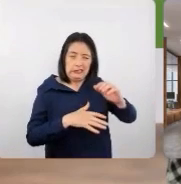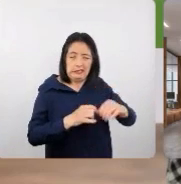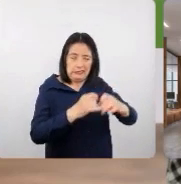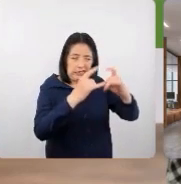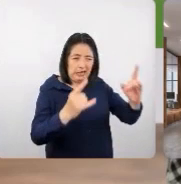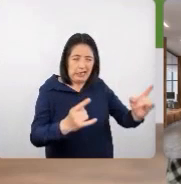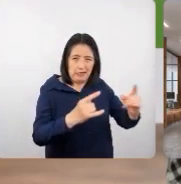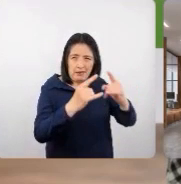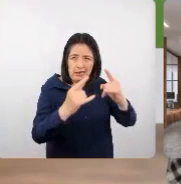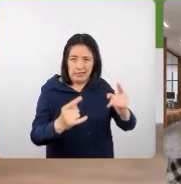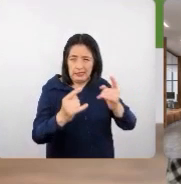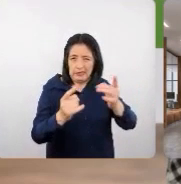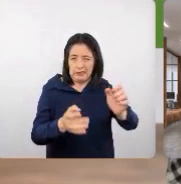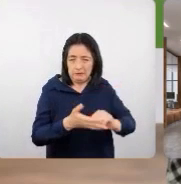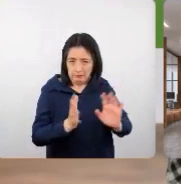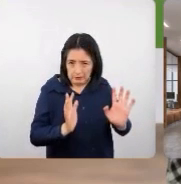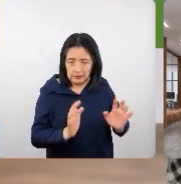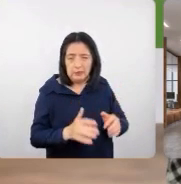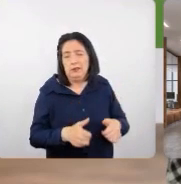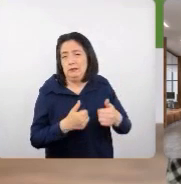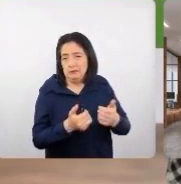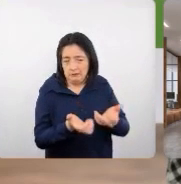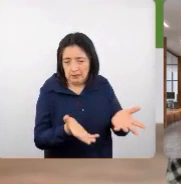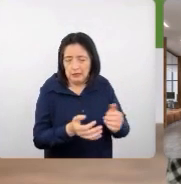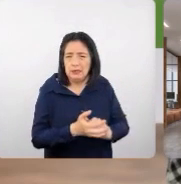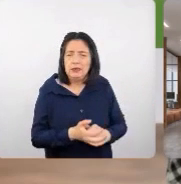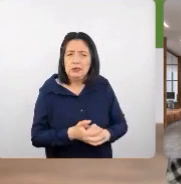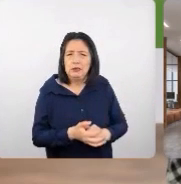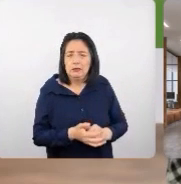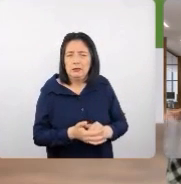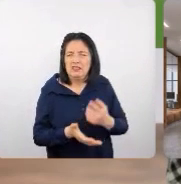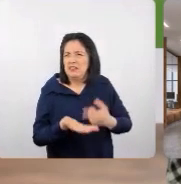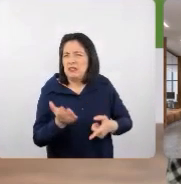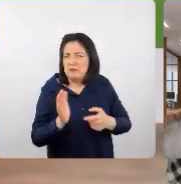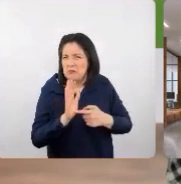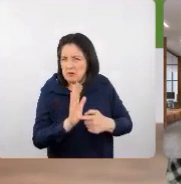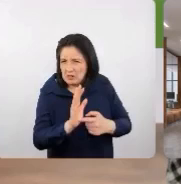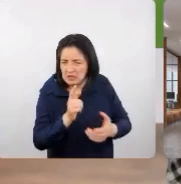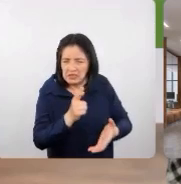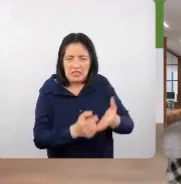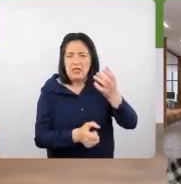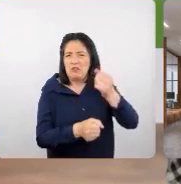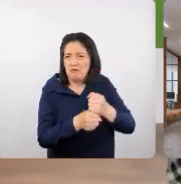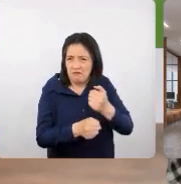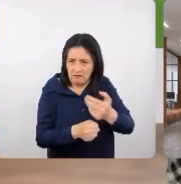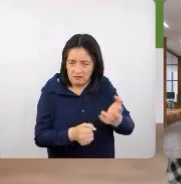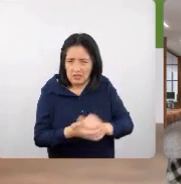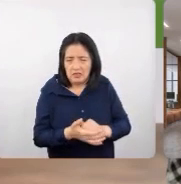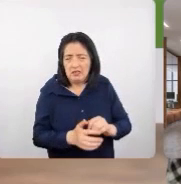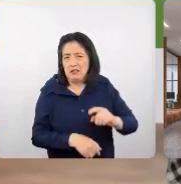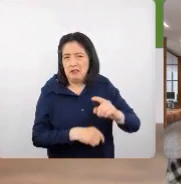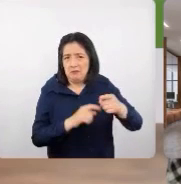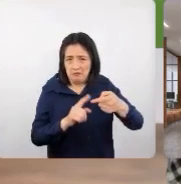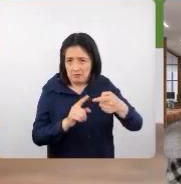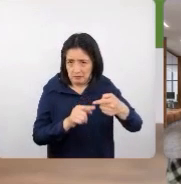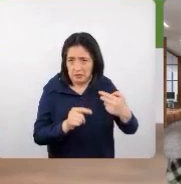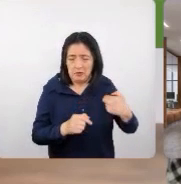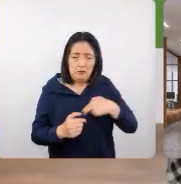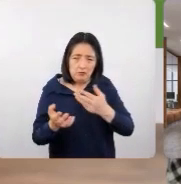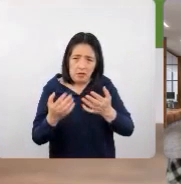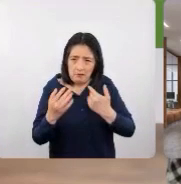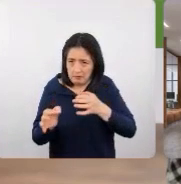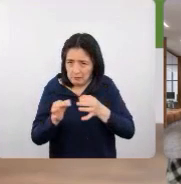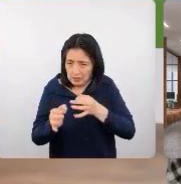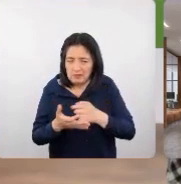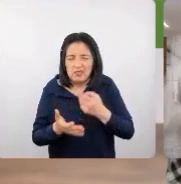carpas, que eran donde habitaban, una señal de confianza, que es precisamente el primer punto del cual nosotros estábamos